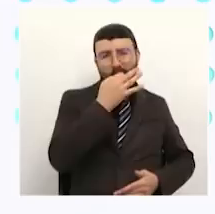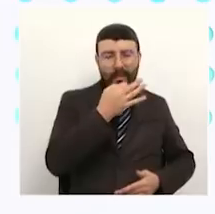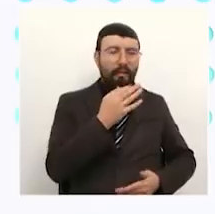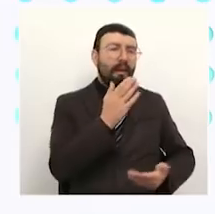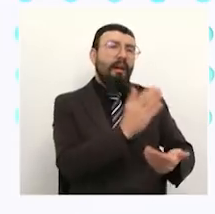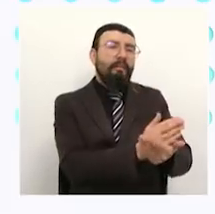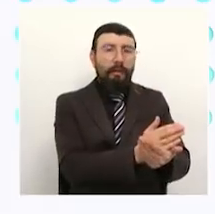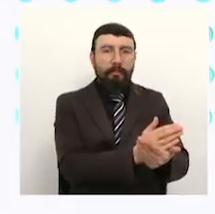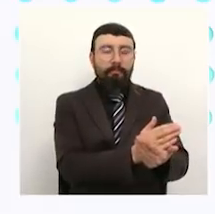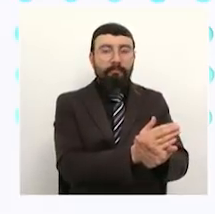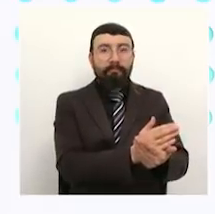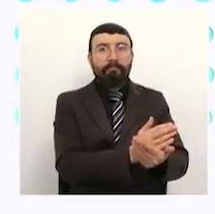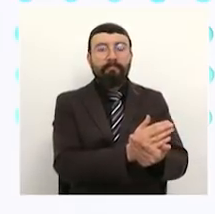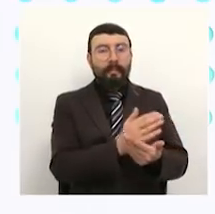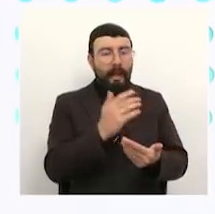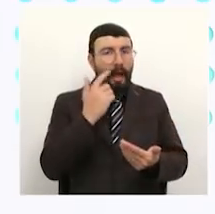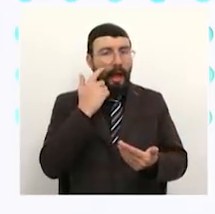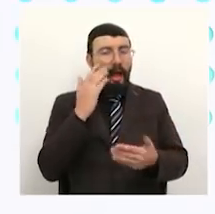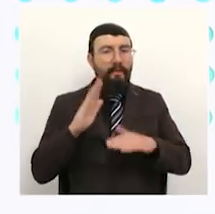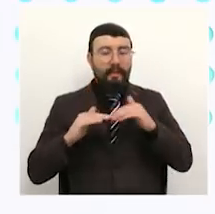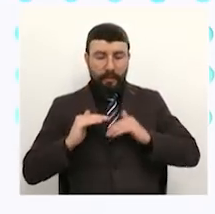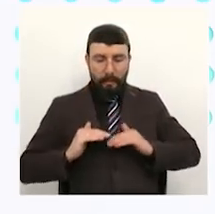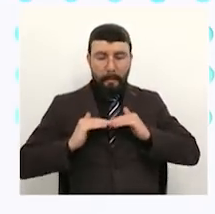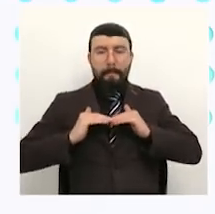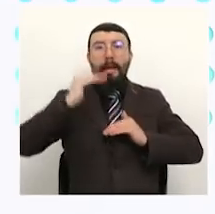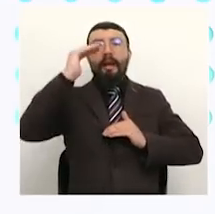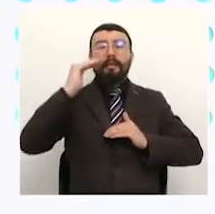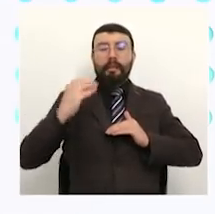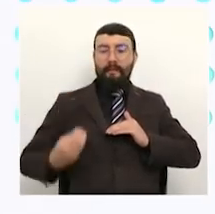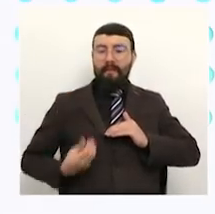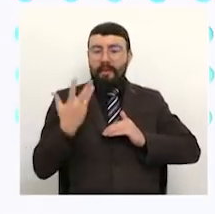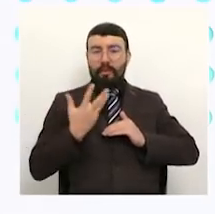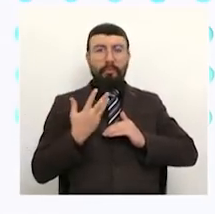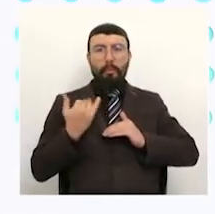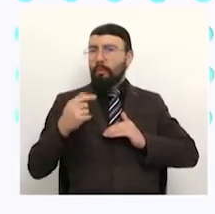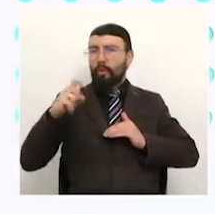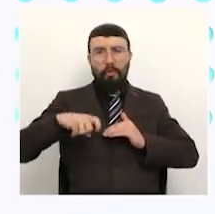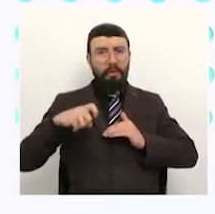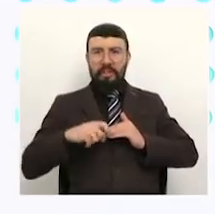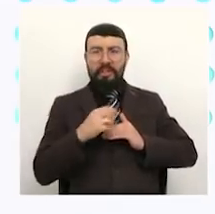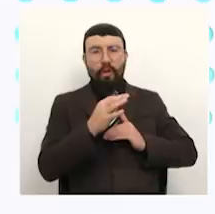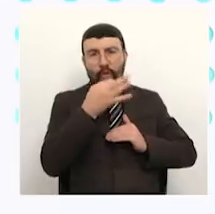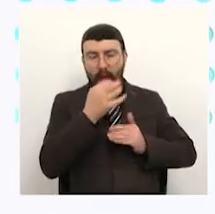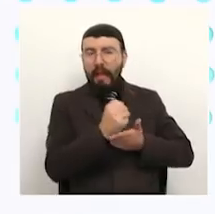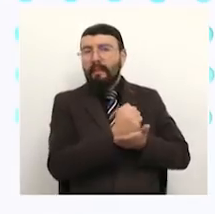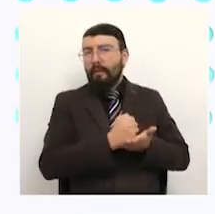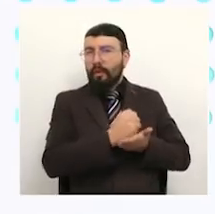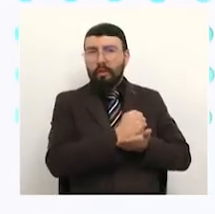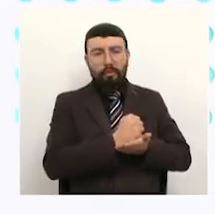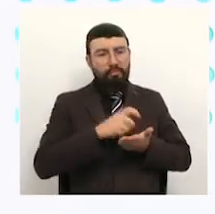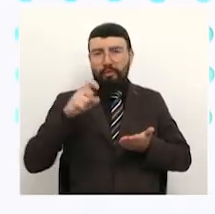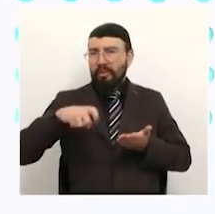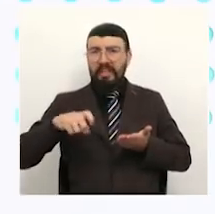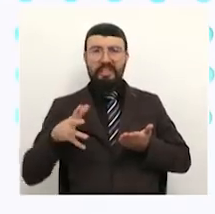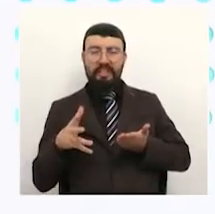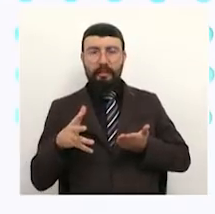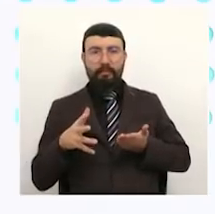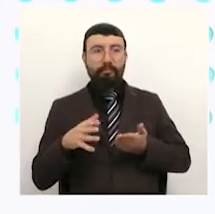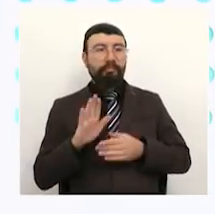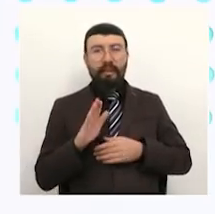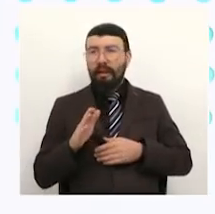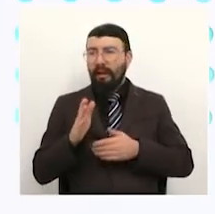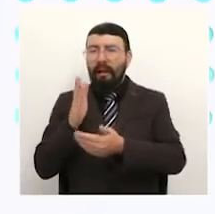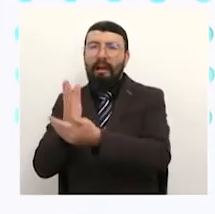o de vía aérea superior como la faringitis y demás que no necesitarían un antibiótico necesariamente terminan en una toma